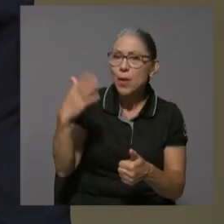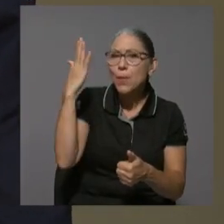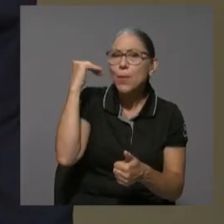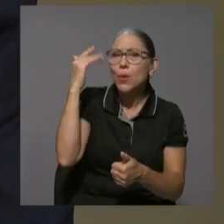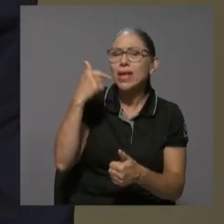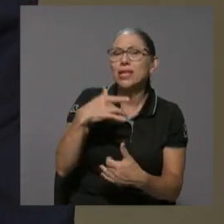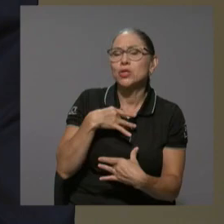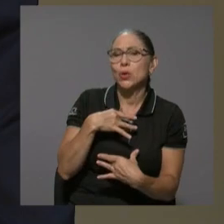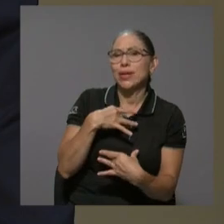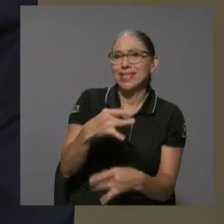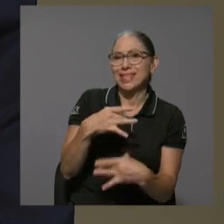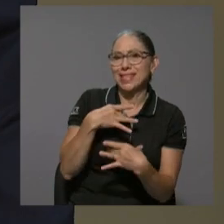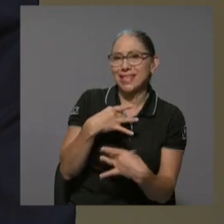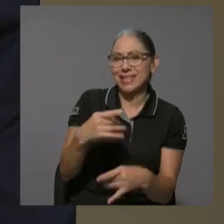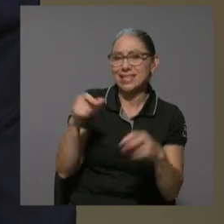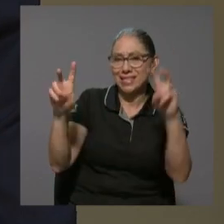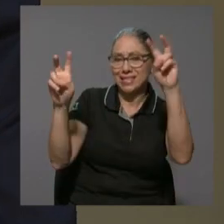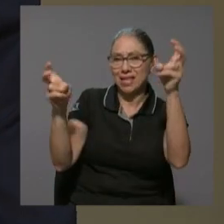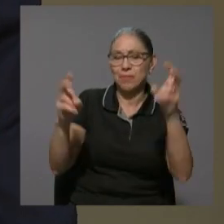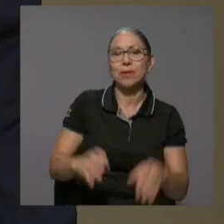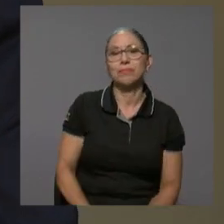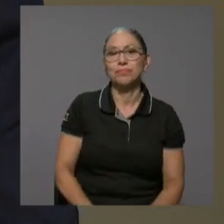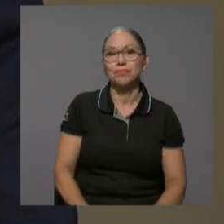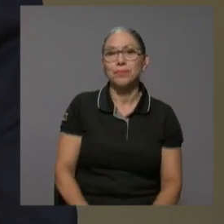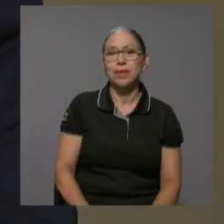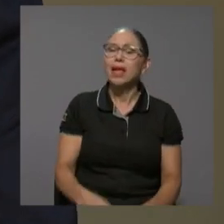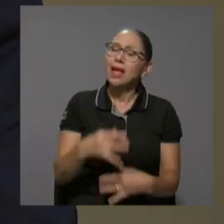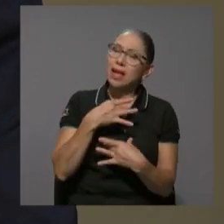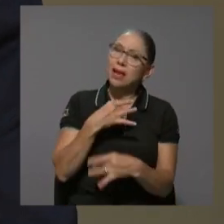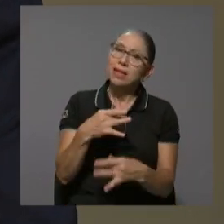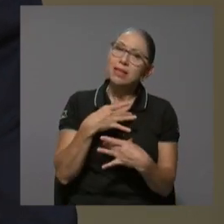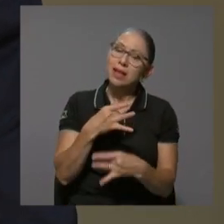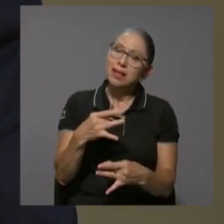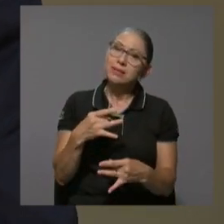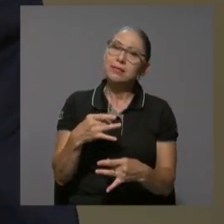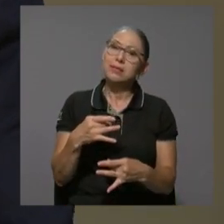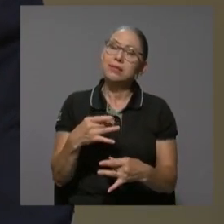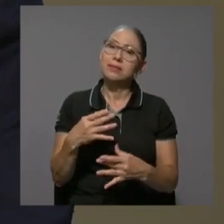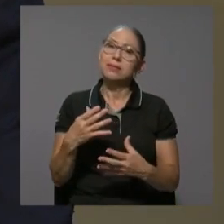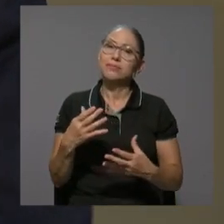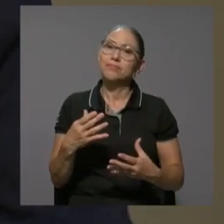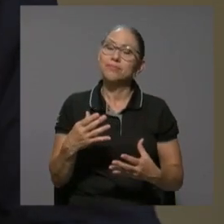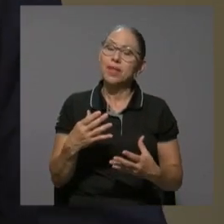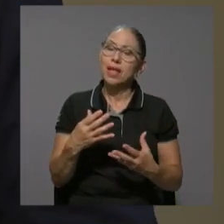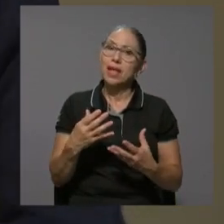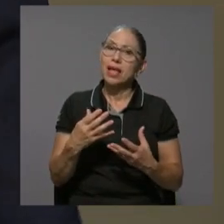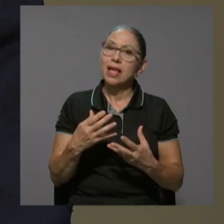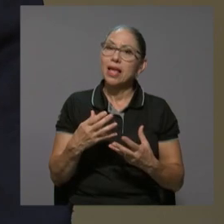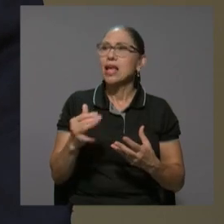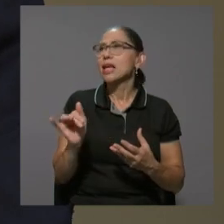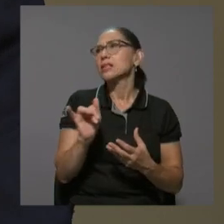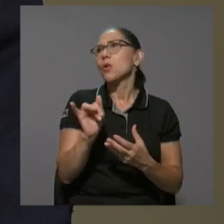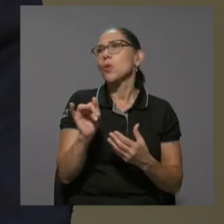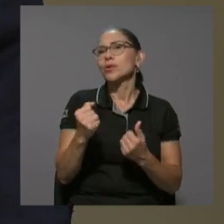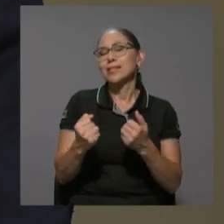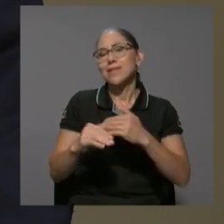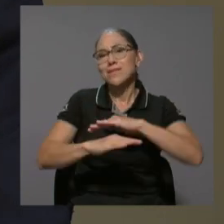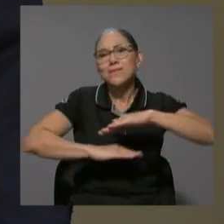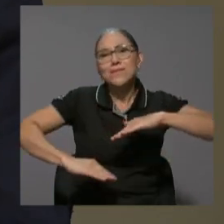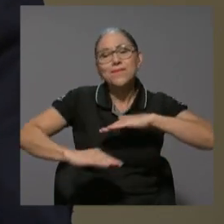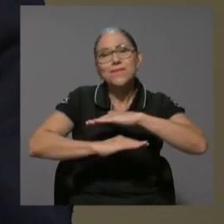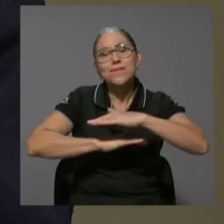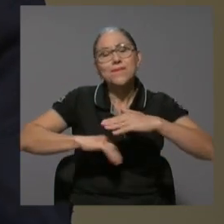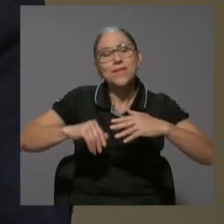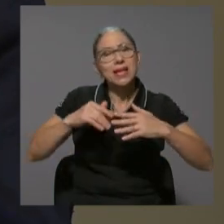en ese tema. Y el interés, yo creo que se nutre como de dos